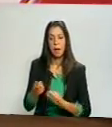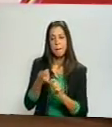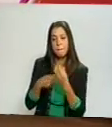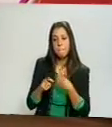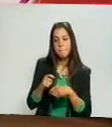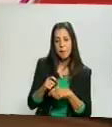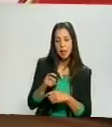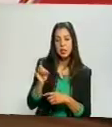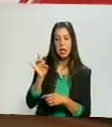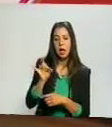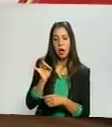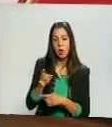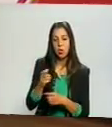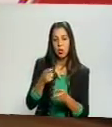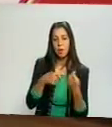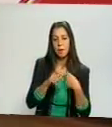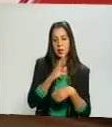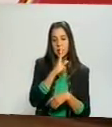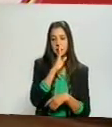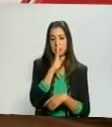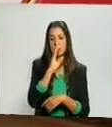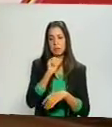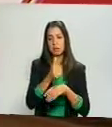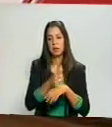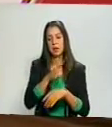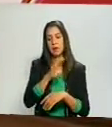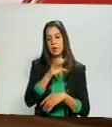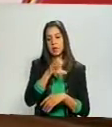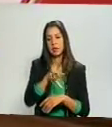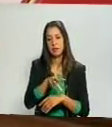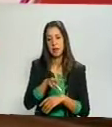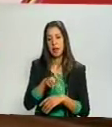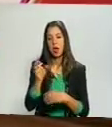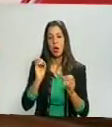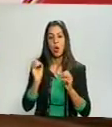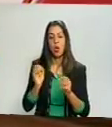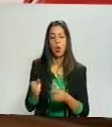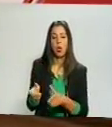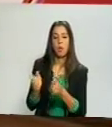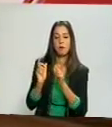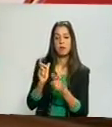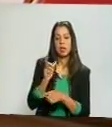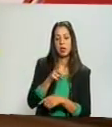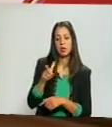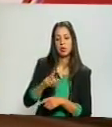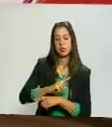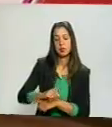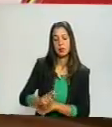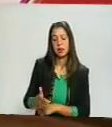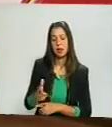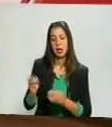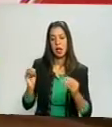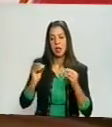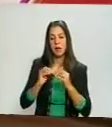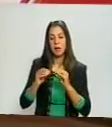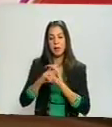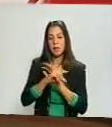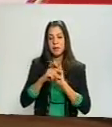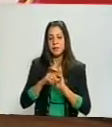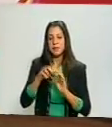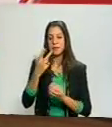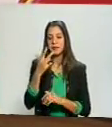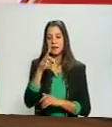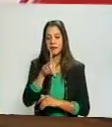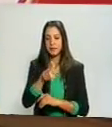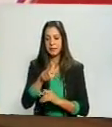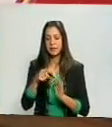oro al Banco Central de Venezuela o a los sujetos que éste autorice con arreglo a lo previsto en el artículo